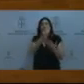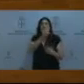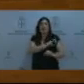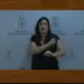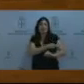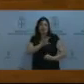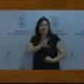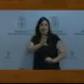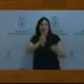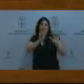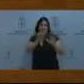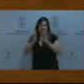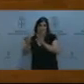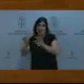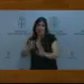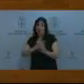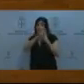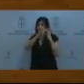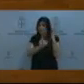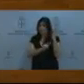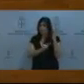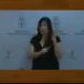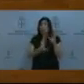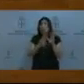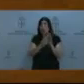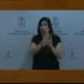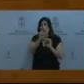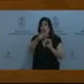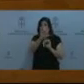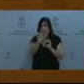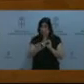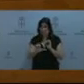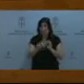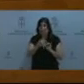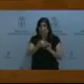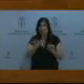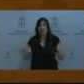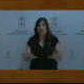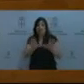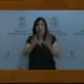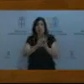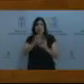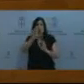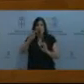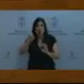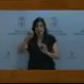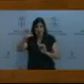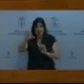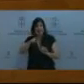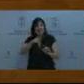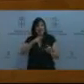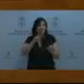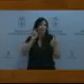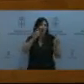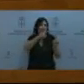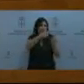desarrollados currículos LOSE y diez currículos LOE, y que esa diversidad de enseñanzas impide abordar toda la oferta